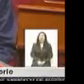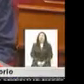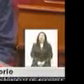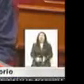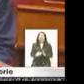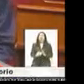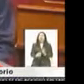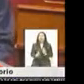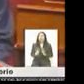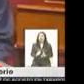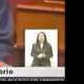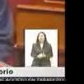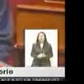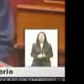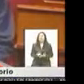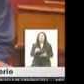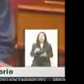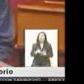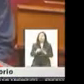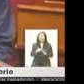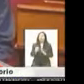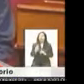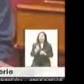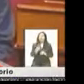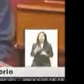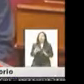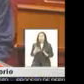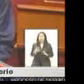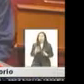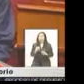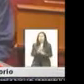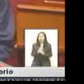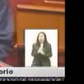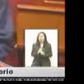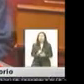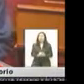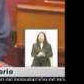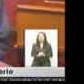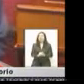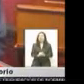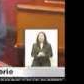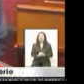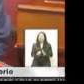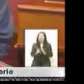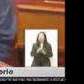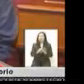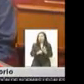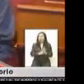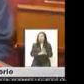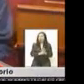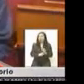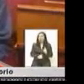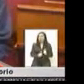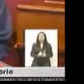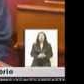el artículo 12 del Decreto Legislativo 1129 se ajusta a los parámetros establecidos en la Constitución, la